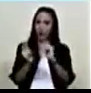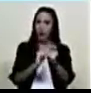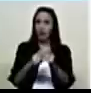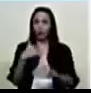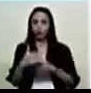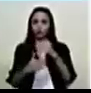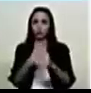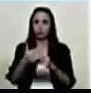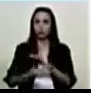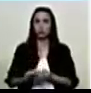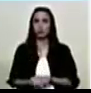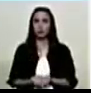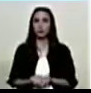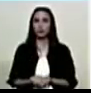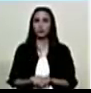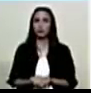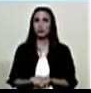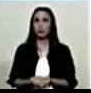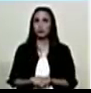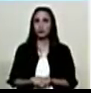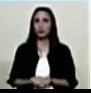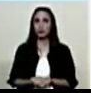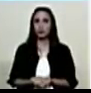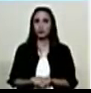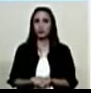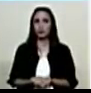hombre que creo en la palabra, en el pensamiento,